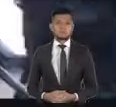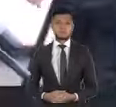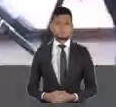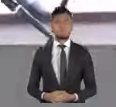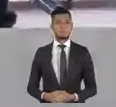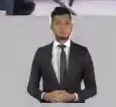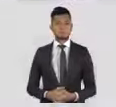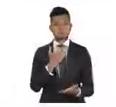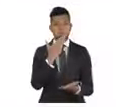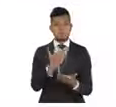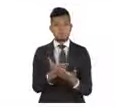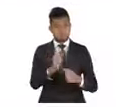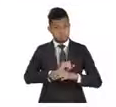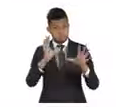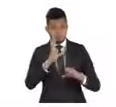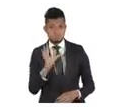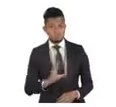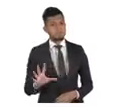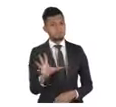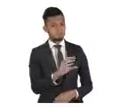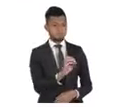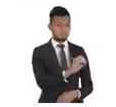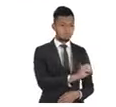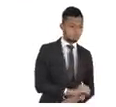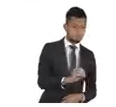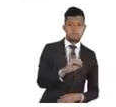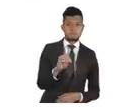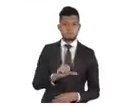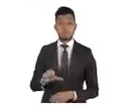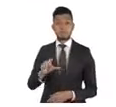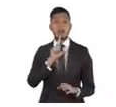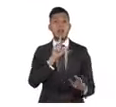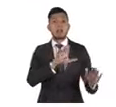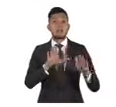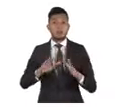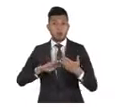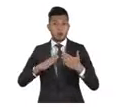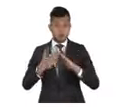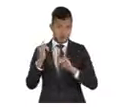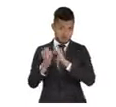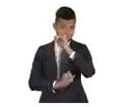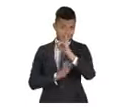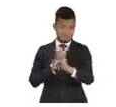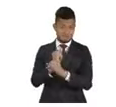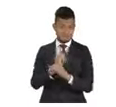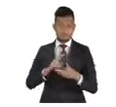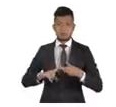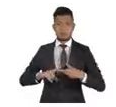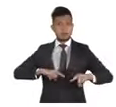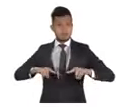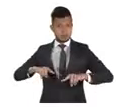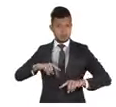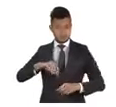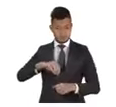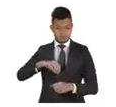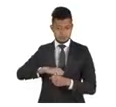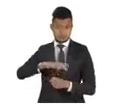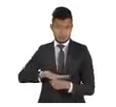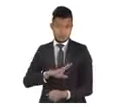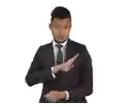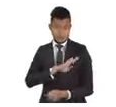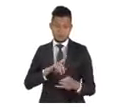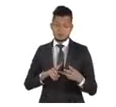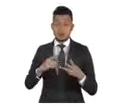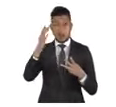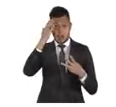Muy buenos días a todas y todos, a los representantes de la comunidad internacional, a la administración distrital, a la